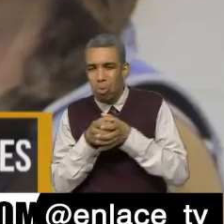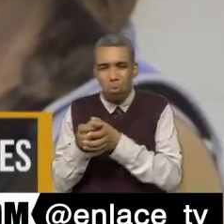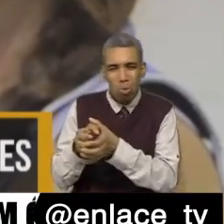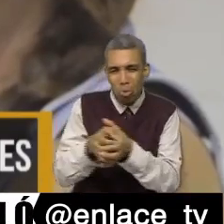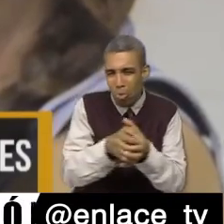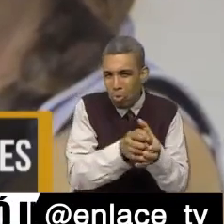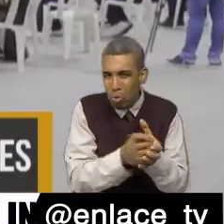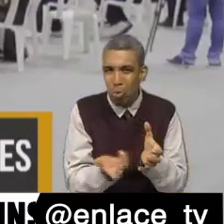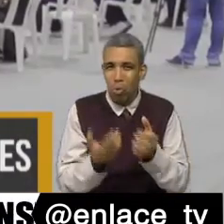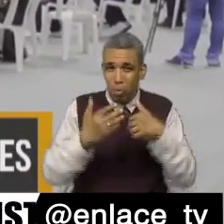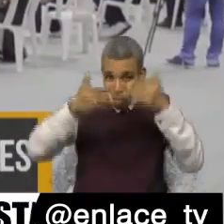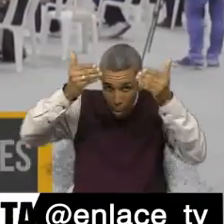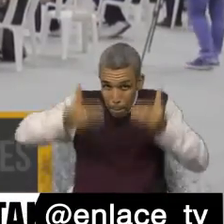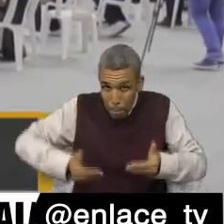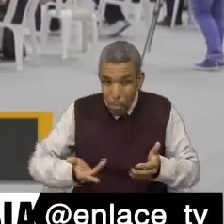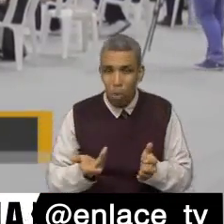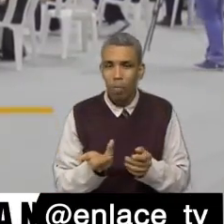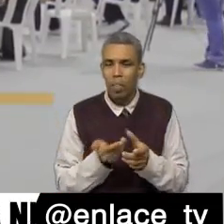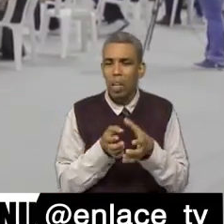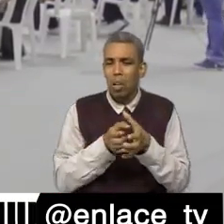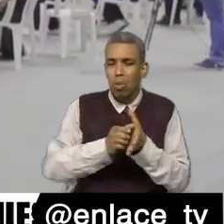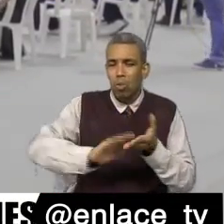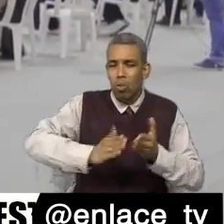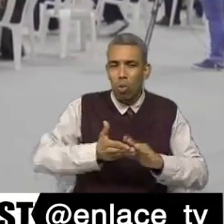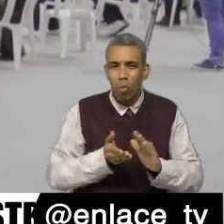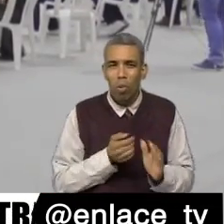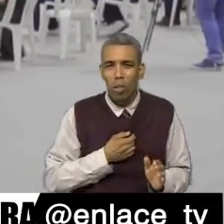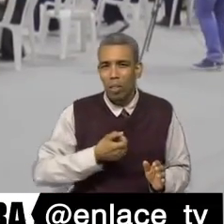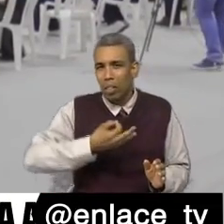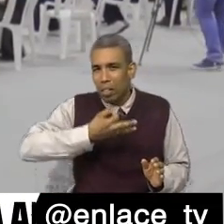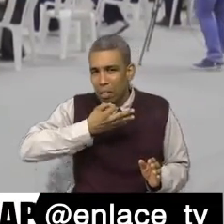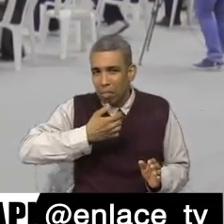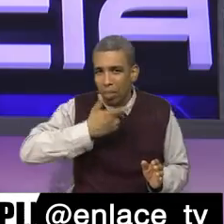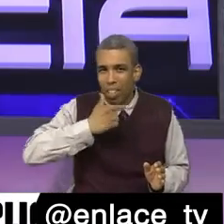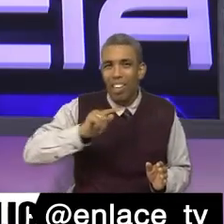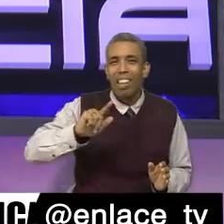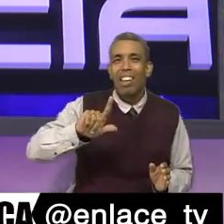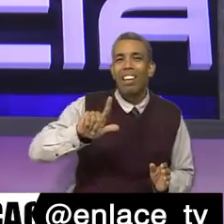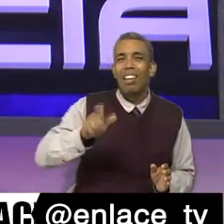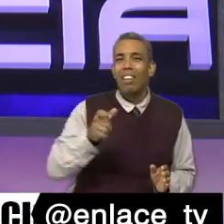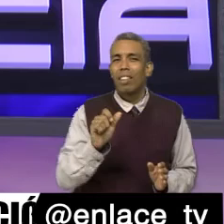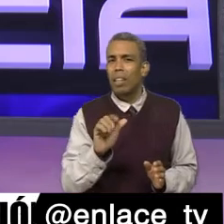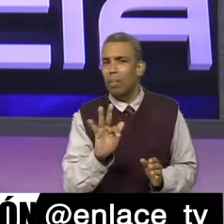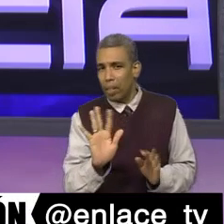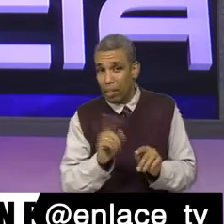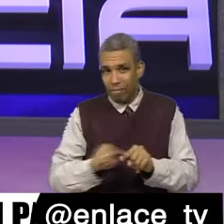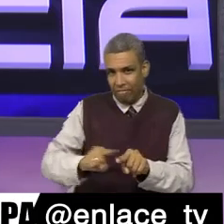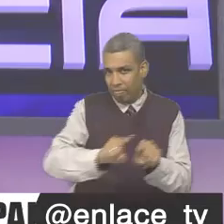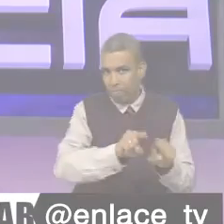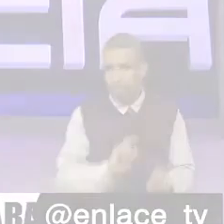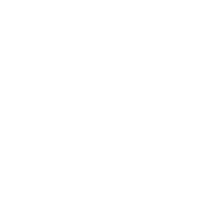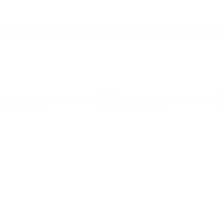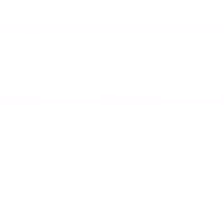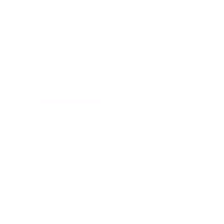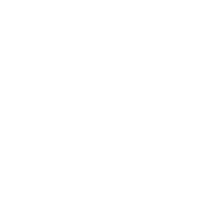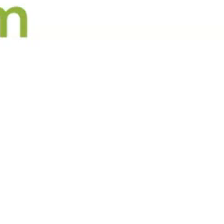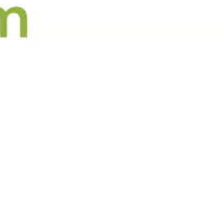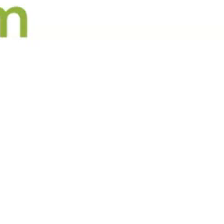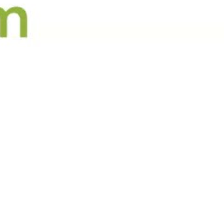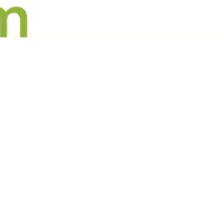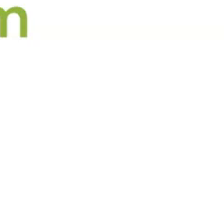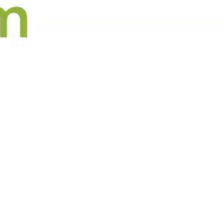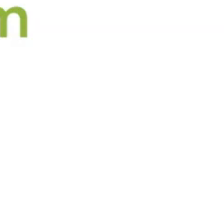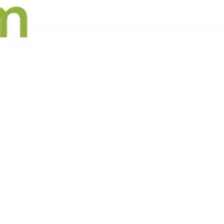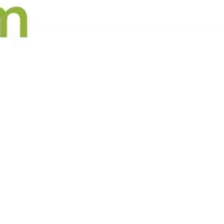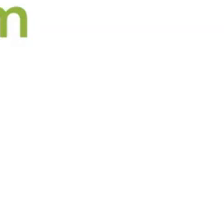discapacidad, comunidad LGBTI, reintegrados, entre otros. La oferta completa de inmuebles de la región está